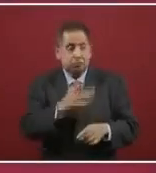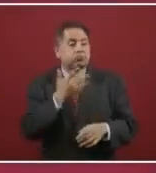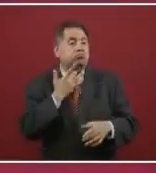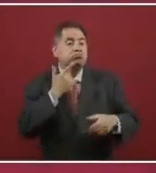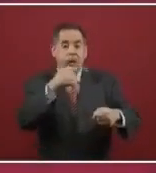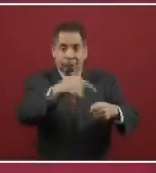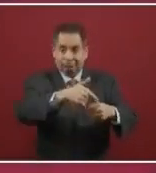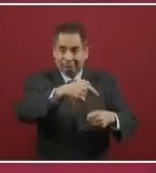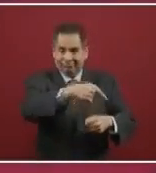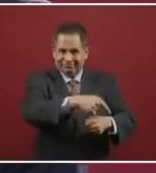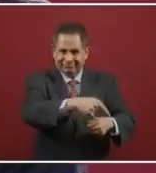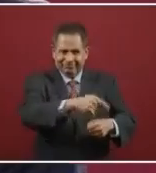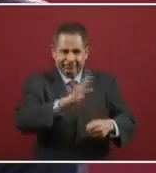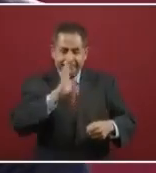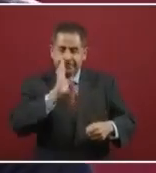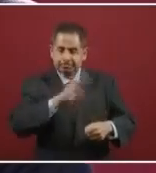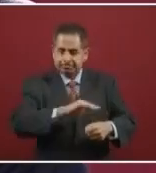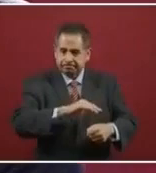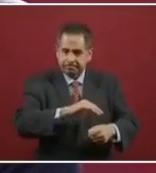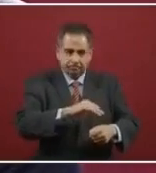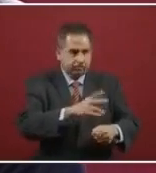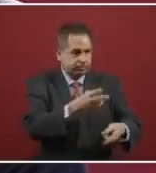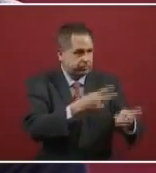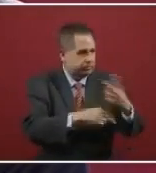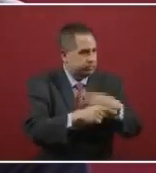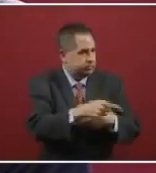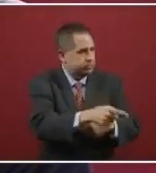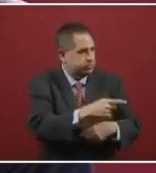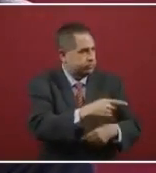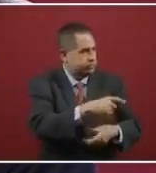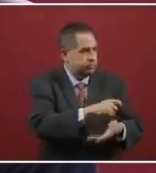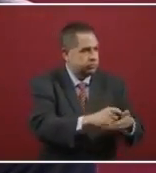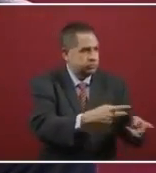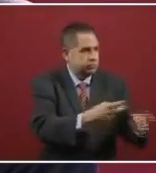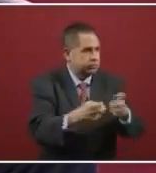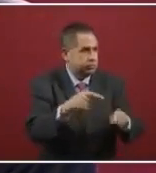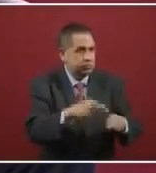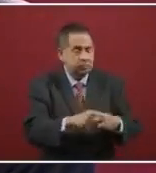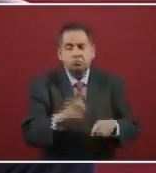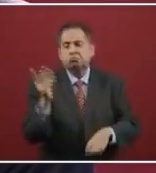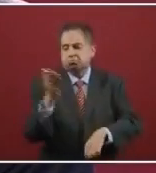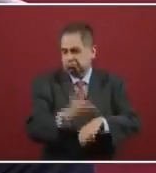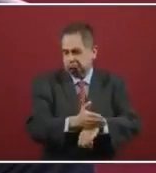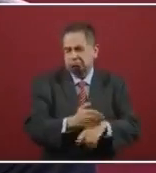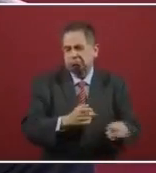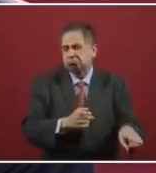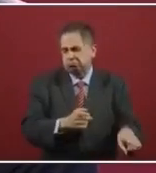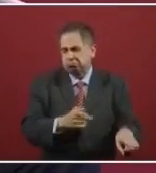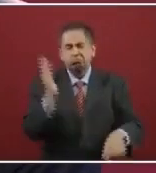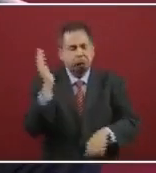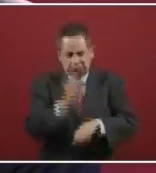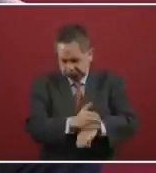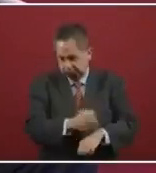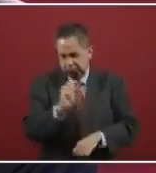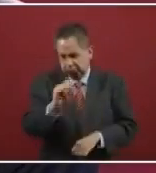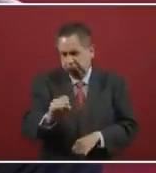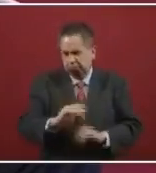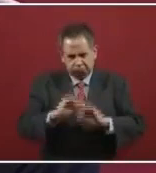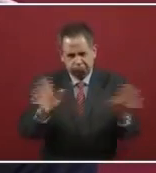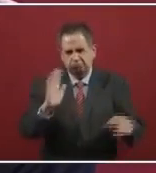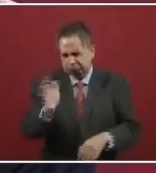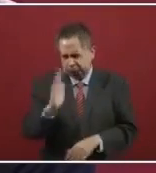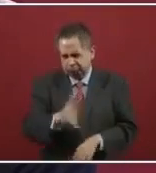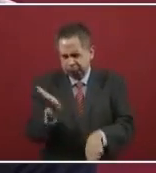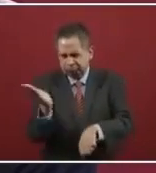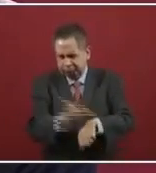gasolina de procedencia ilícita, se castiga. Ya se está haciendo